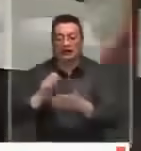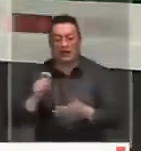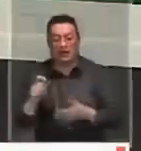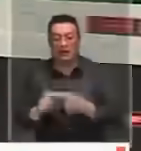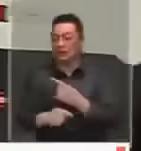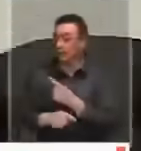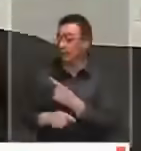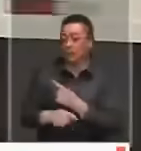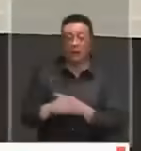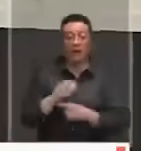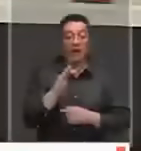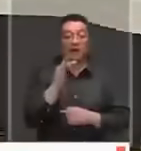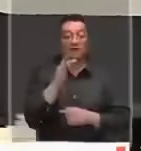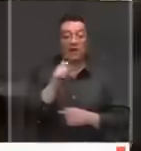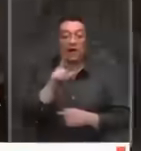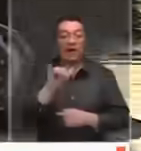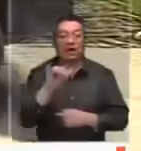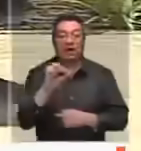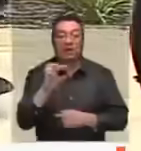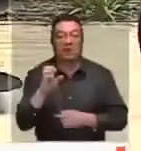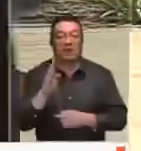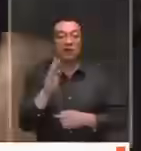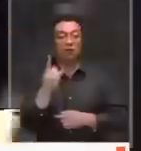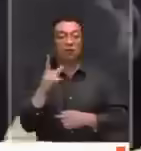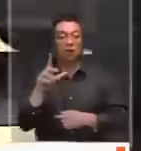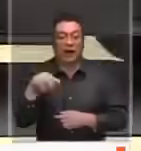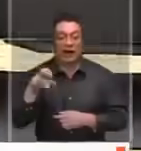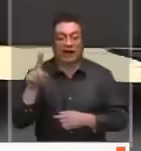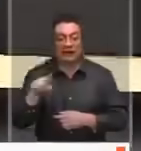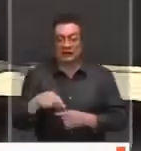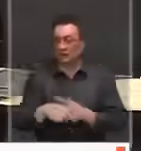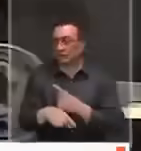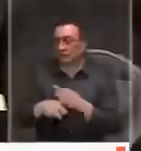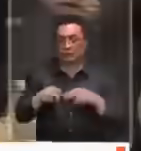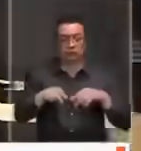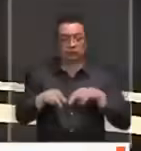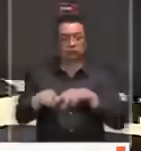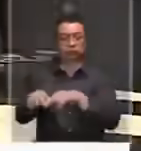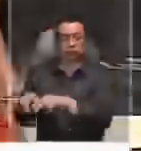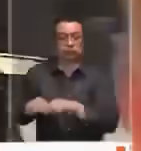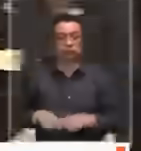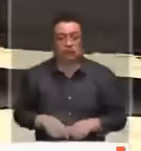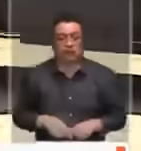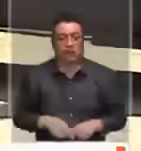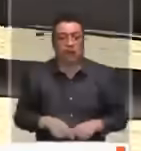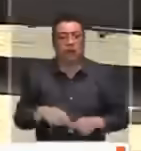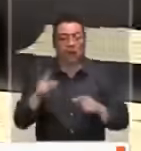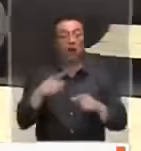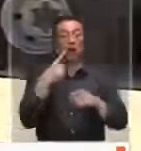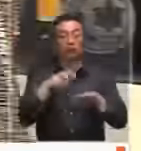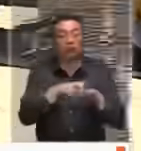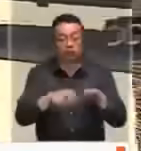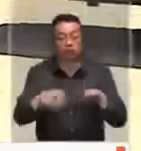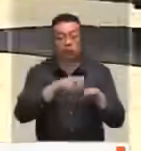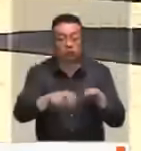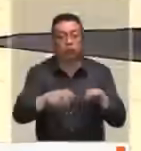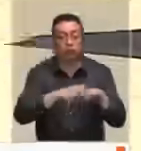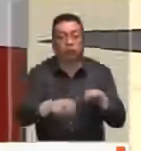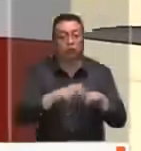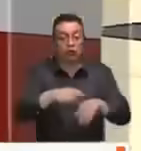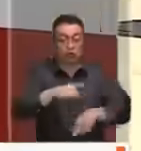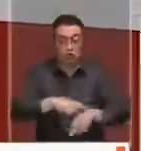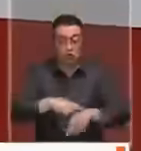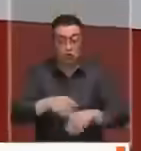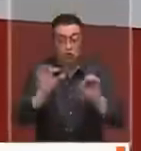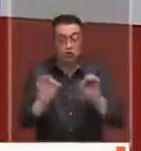Bulne. Habitualmente se están compartiendo información. Ahí siguen bajando, yo creo que muy al límite de la